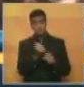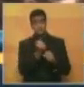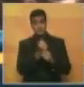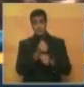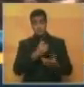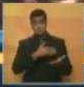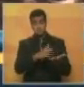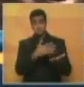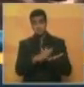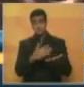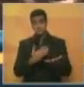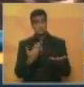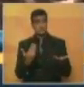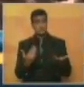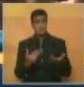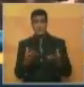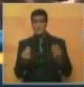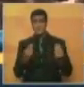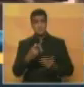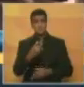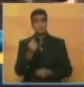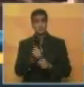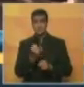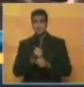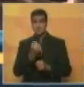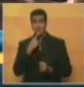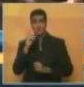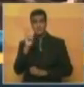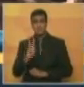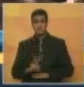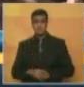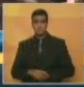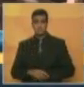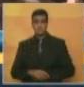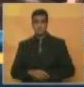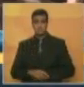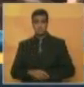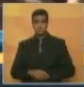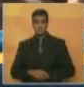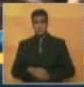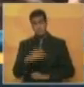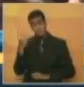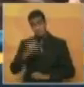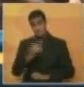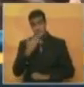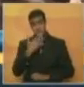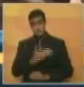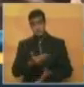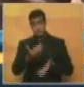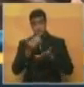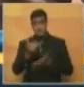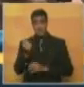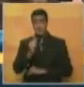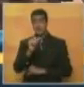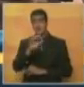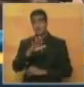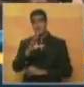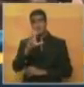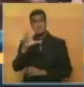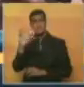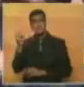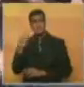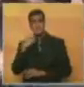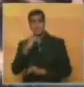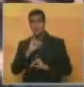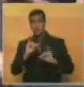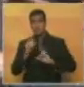le quita la cabeza a miles de trabajadores venezolanos que dependen de lo que ganan 15 y último en las dependencias de